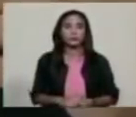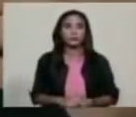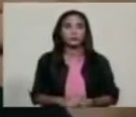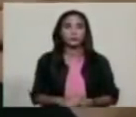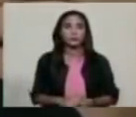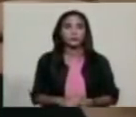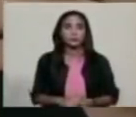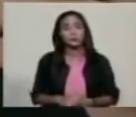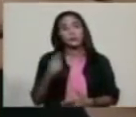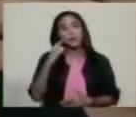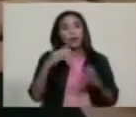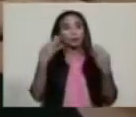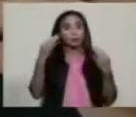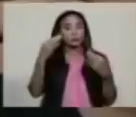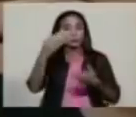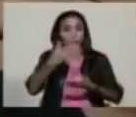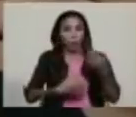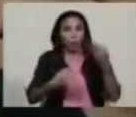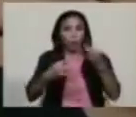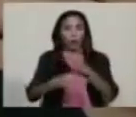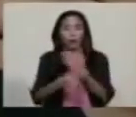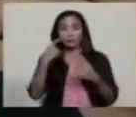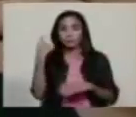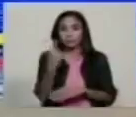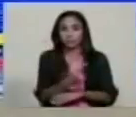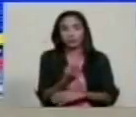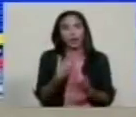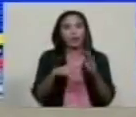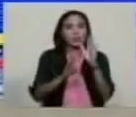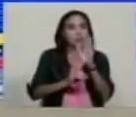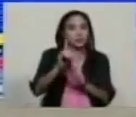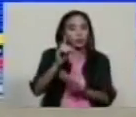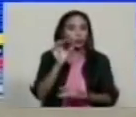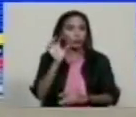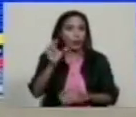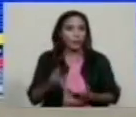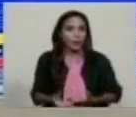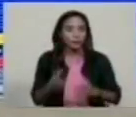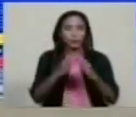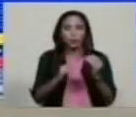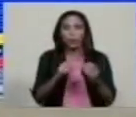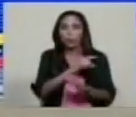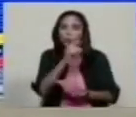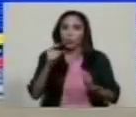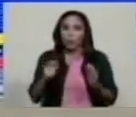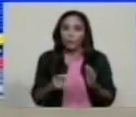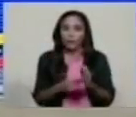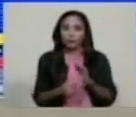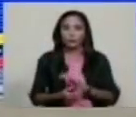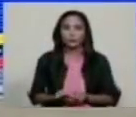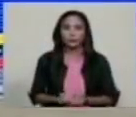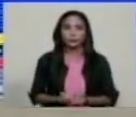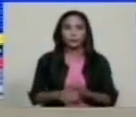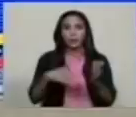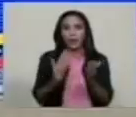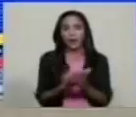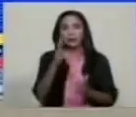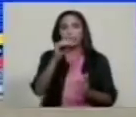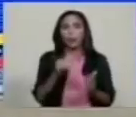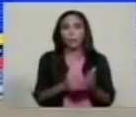rector del desarrollo integral de la nación en todas sus dimensiones hasta el